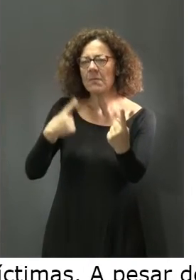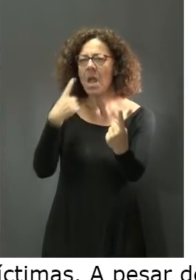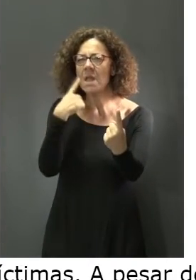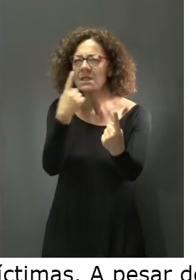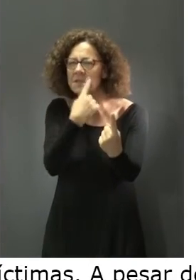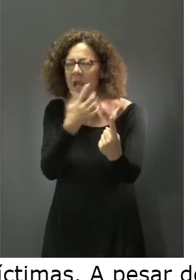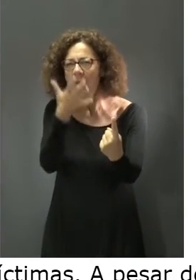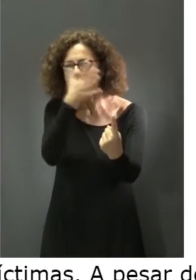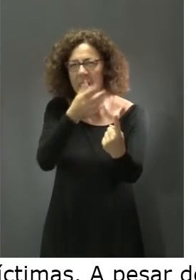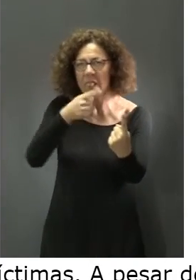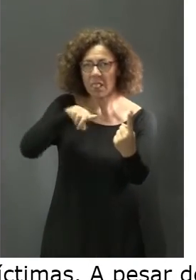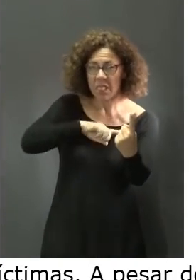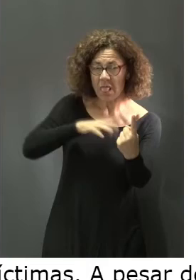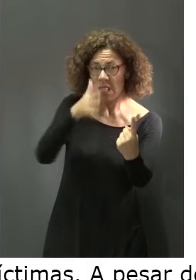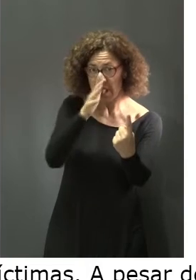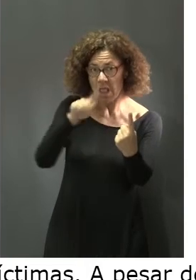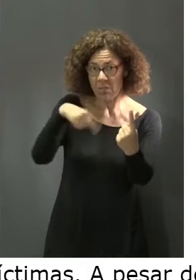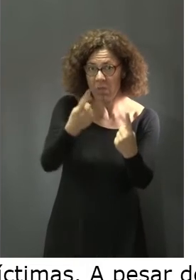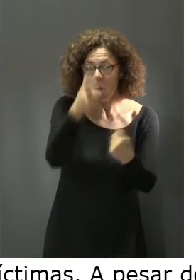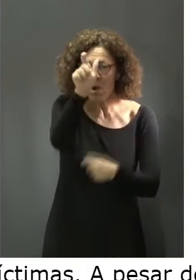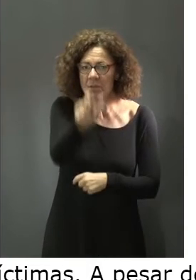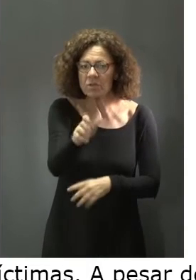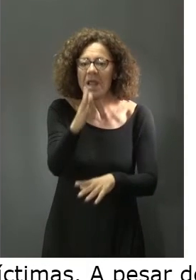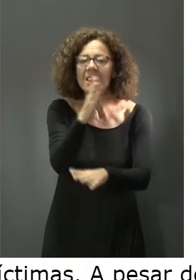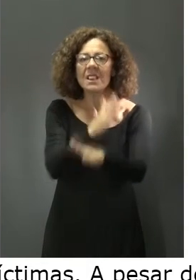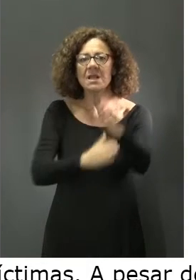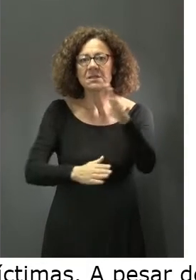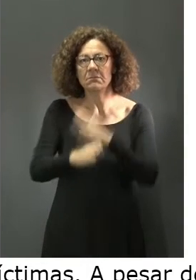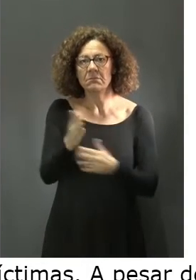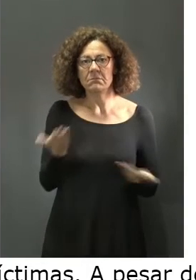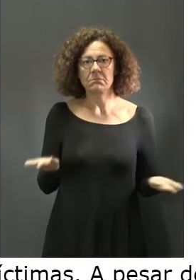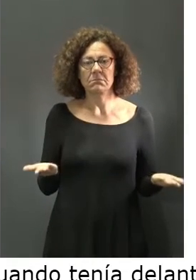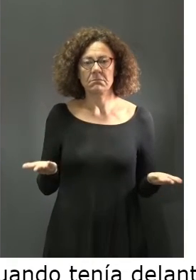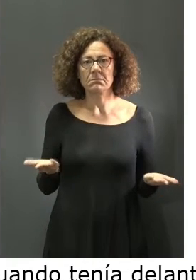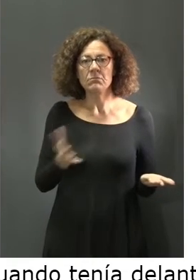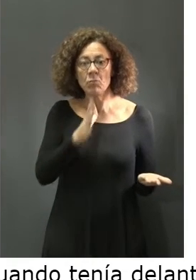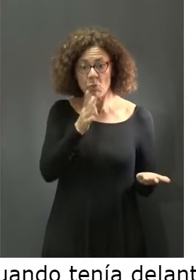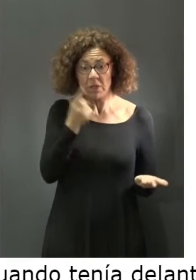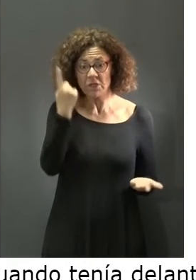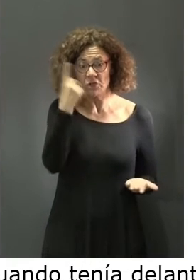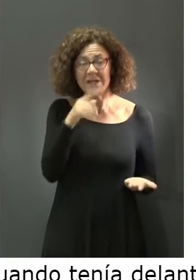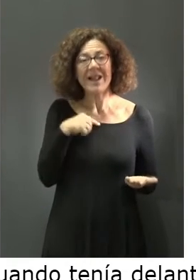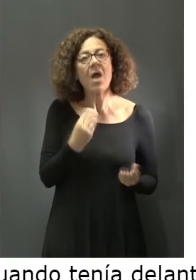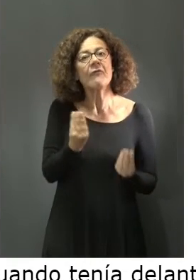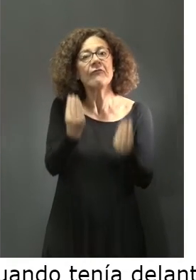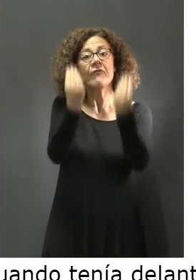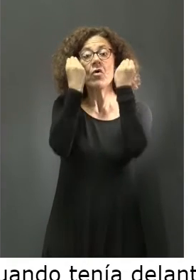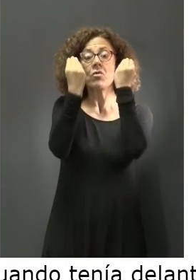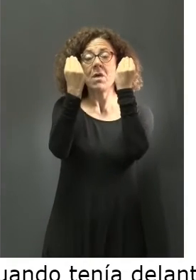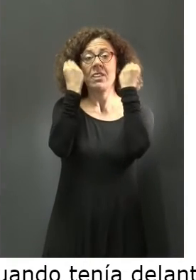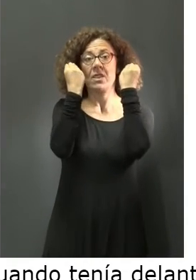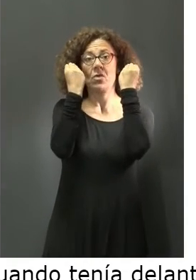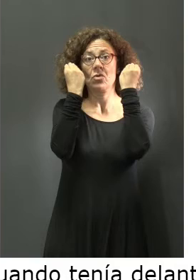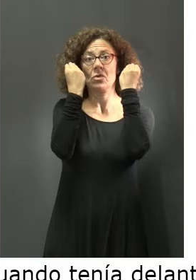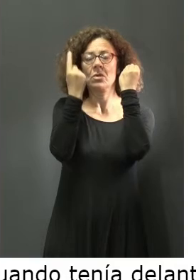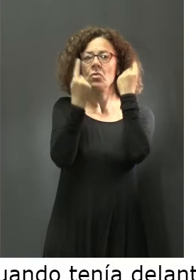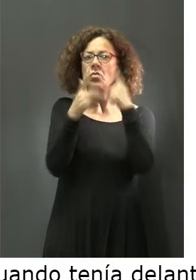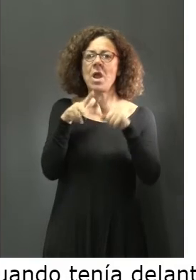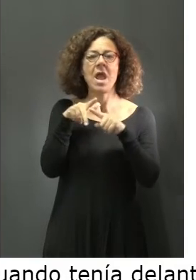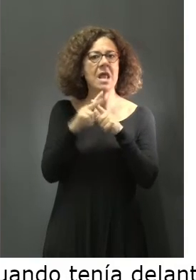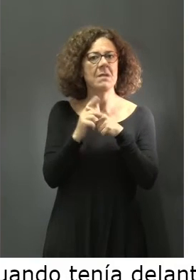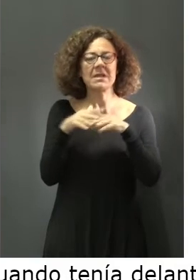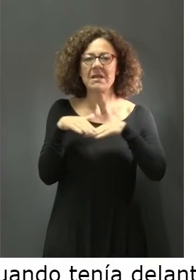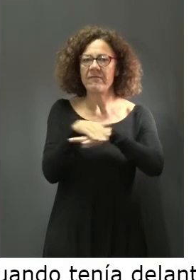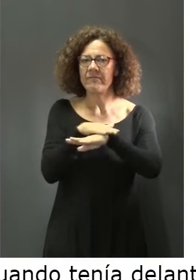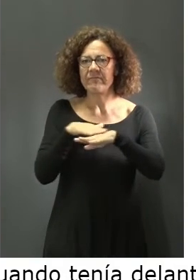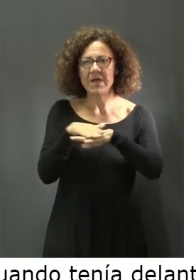denunciante, denunciado, a una persona con discapacidad, y porque entiendo que la formación es la herramienta esencial